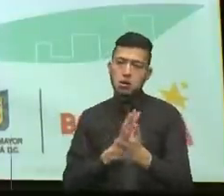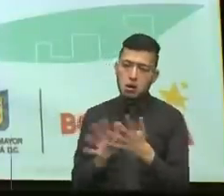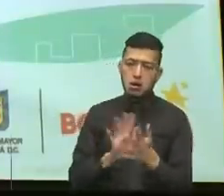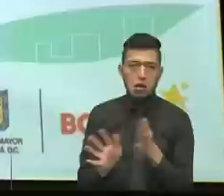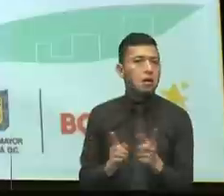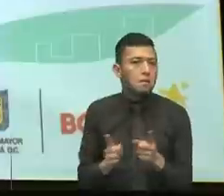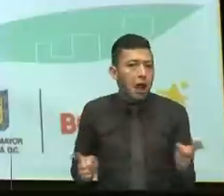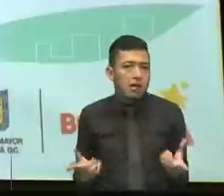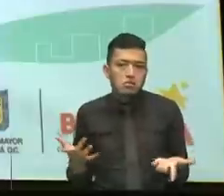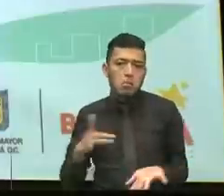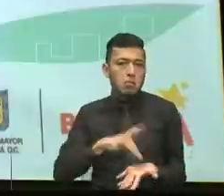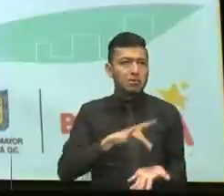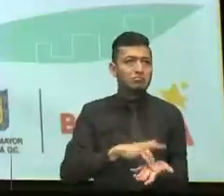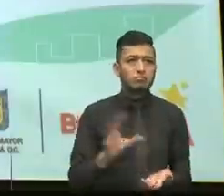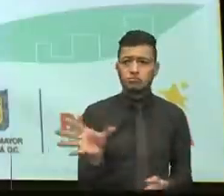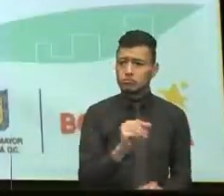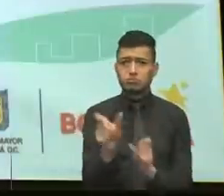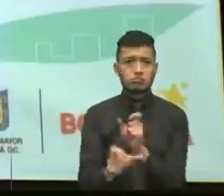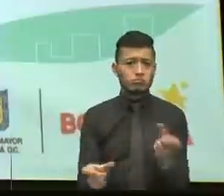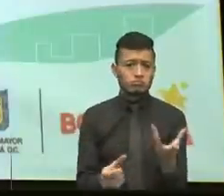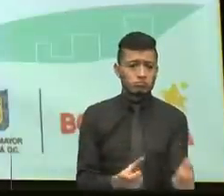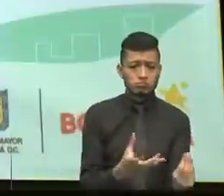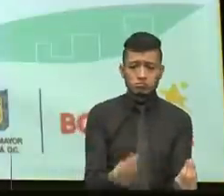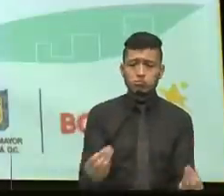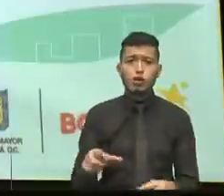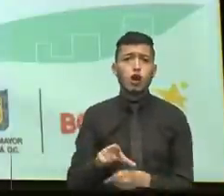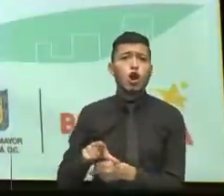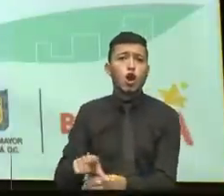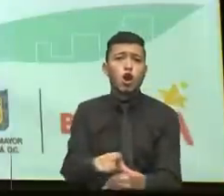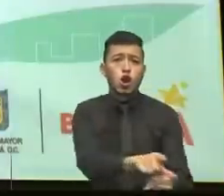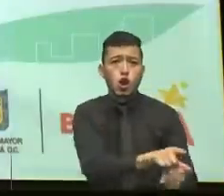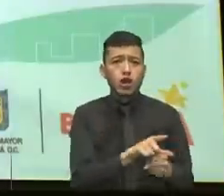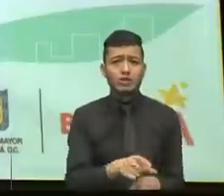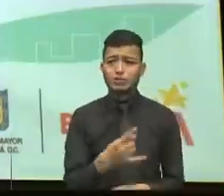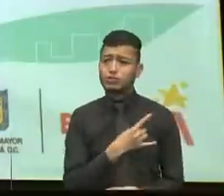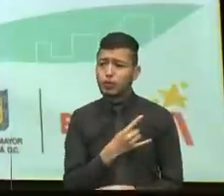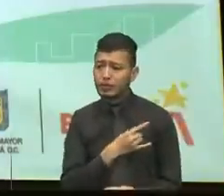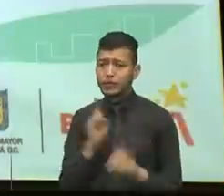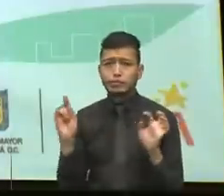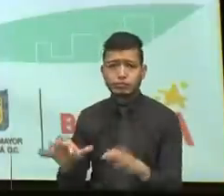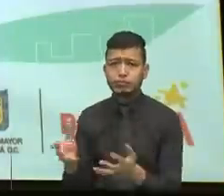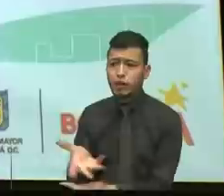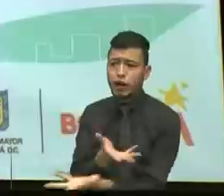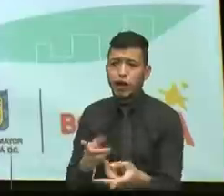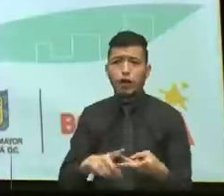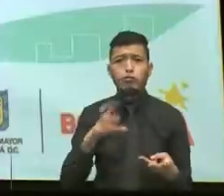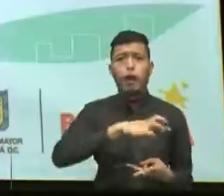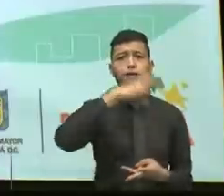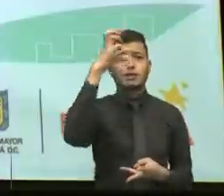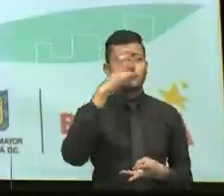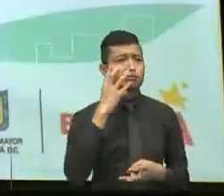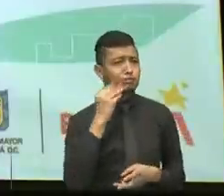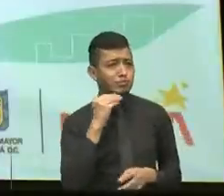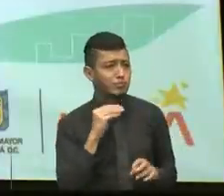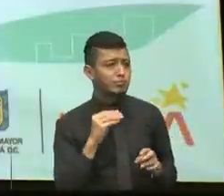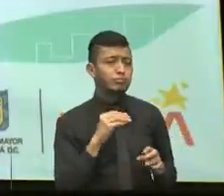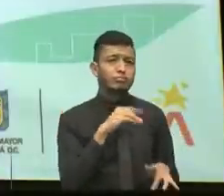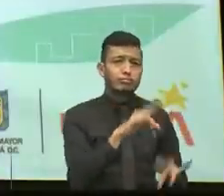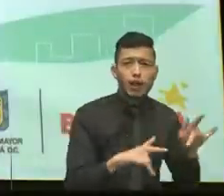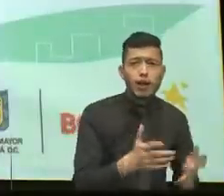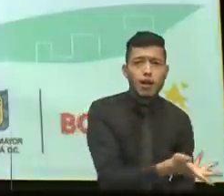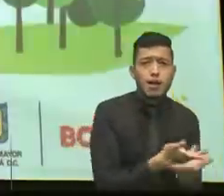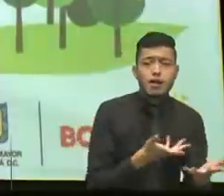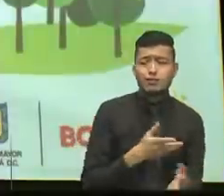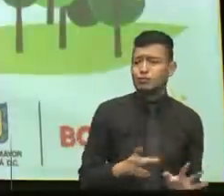Con toda suerte de grupos, grupos poblacionales, grupos por localidades, encuentro con universidades, con expertos, en fin,